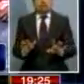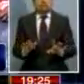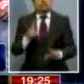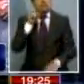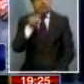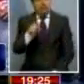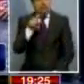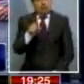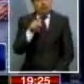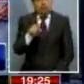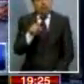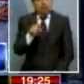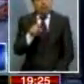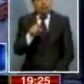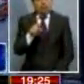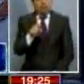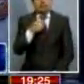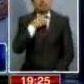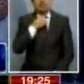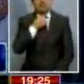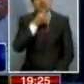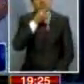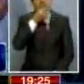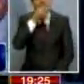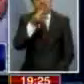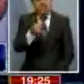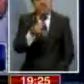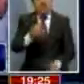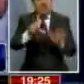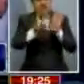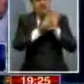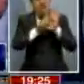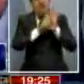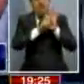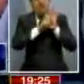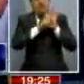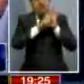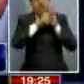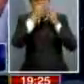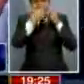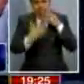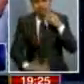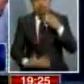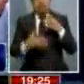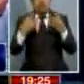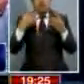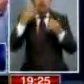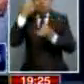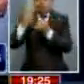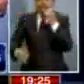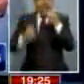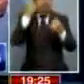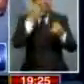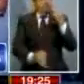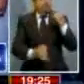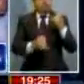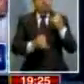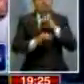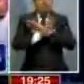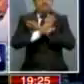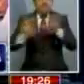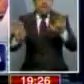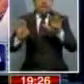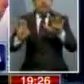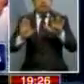En ese sentido, quiero decir que hay muchas leyes para ir terminando con la delincuencia.